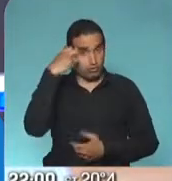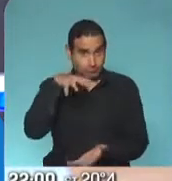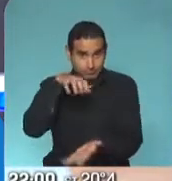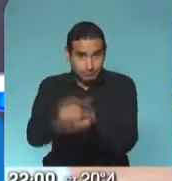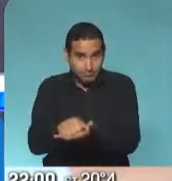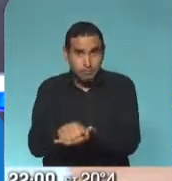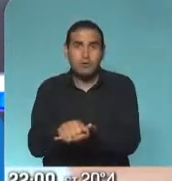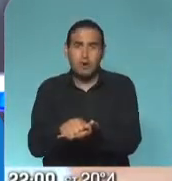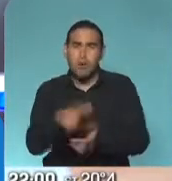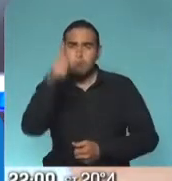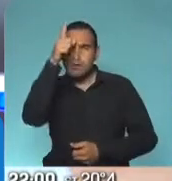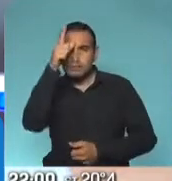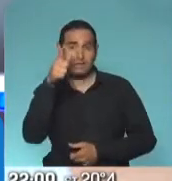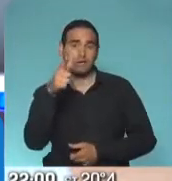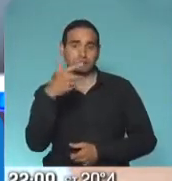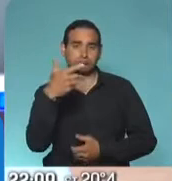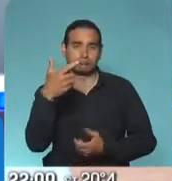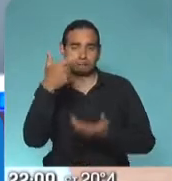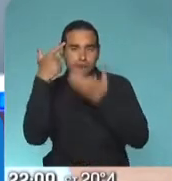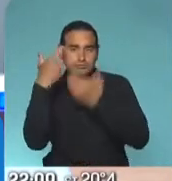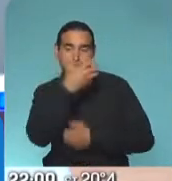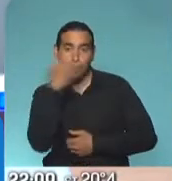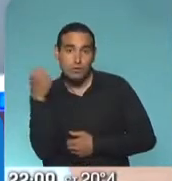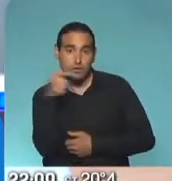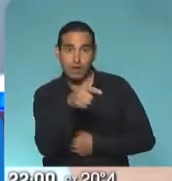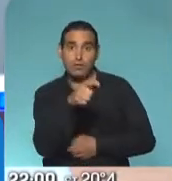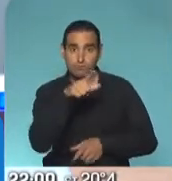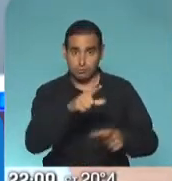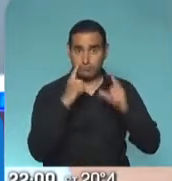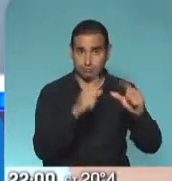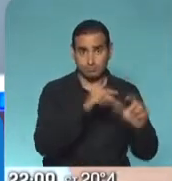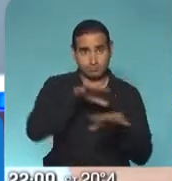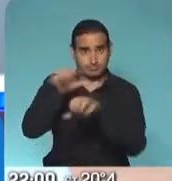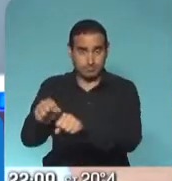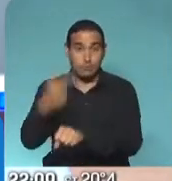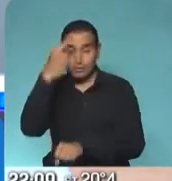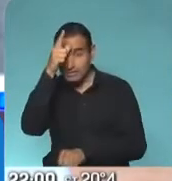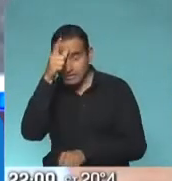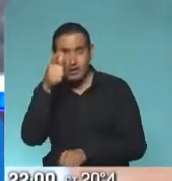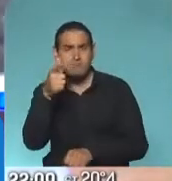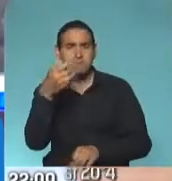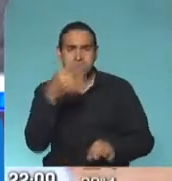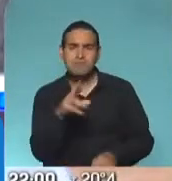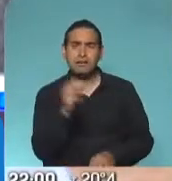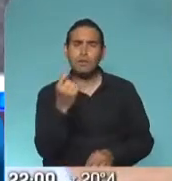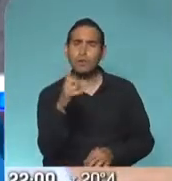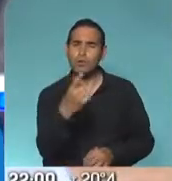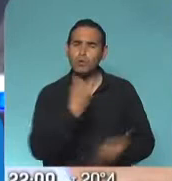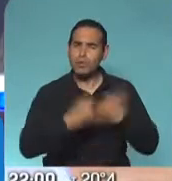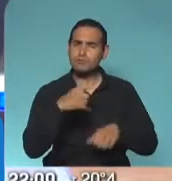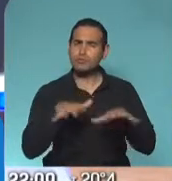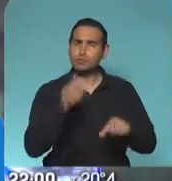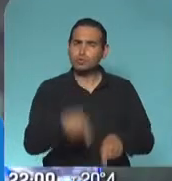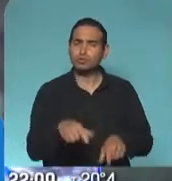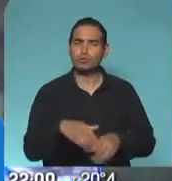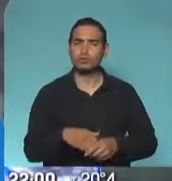hubo policías secuestrados o retenidos por manifestantes indígenas. ¿Cuál es, Raúl, la situación hoy en Ecuador?